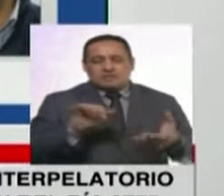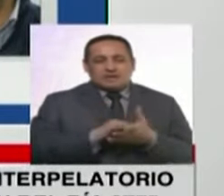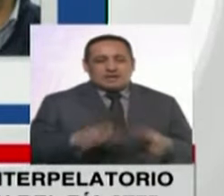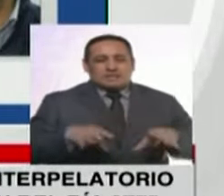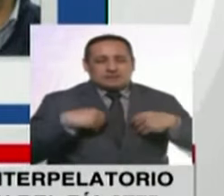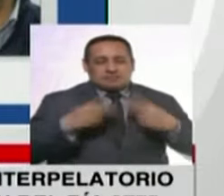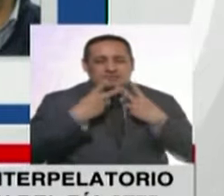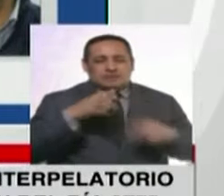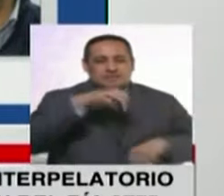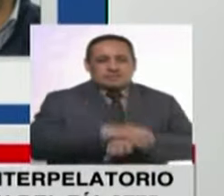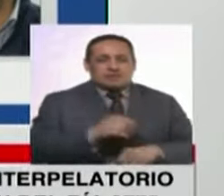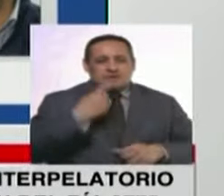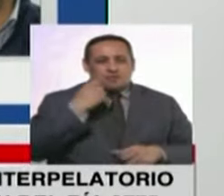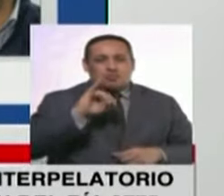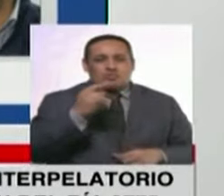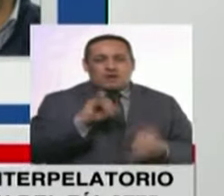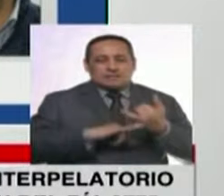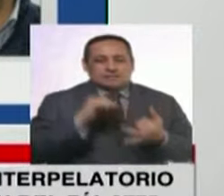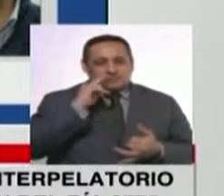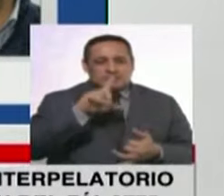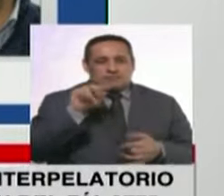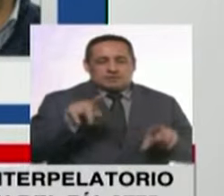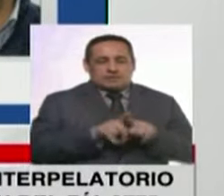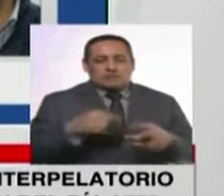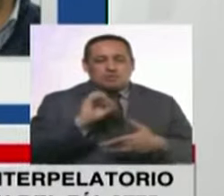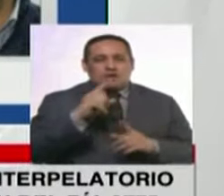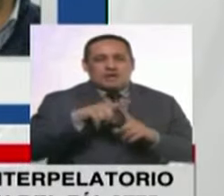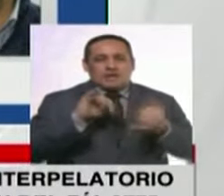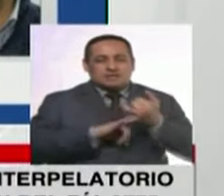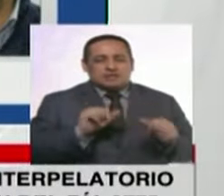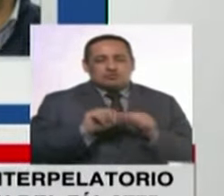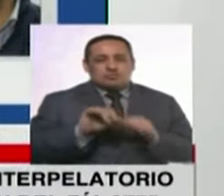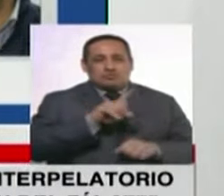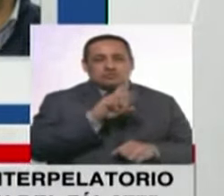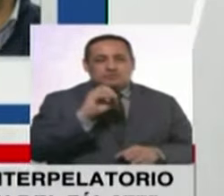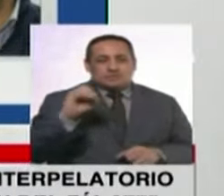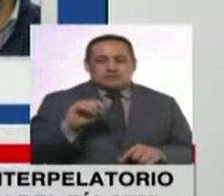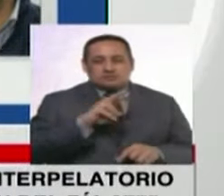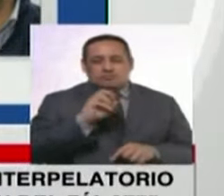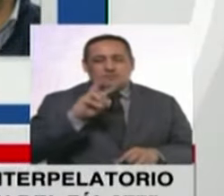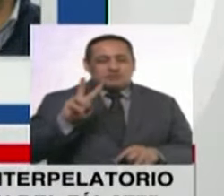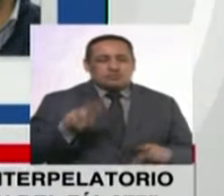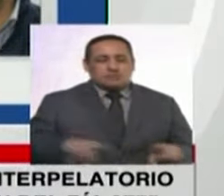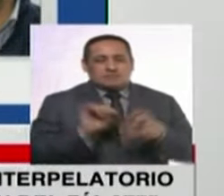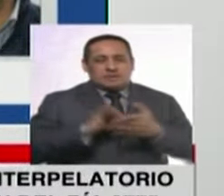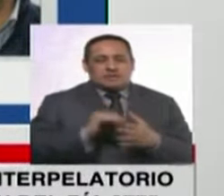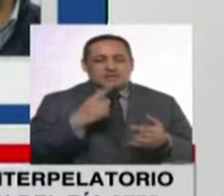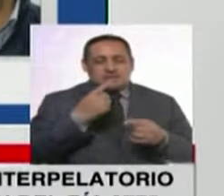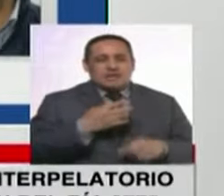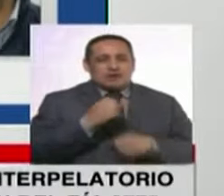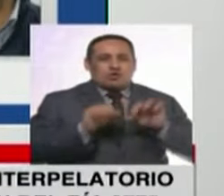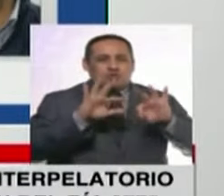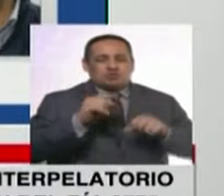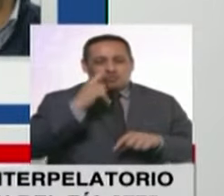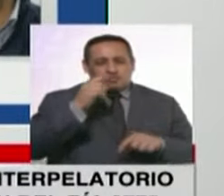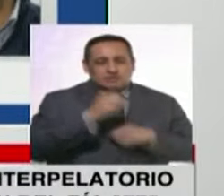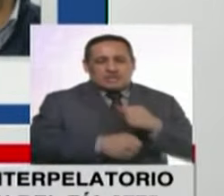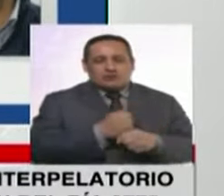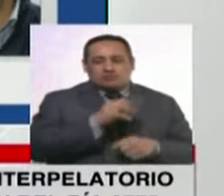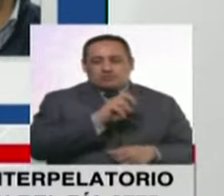permita la captura de Juan Francisco cía vigas conforme el acta número 100 2022 del 8 de junio de